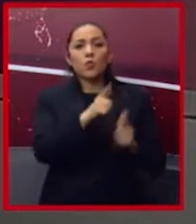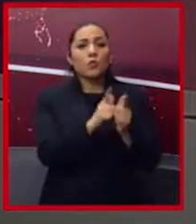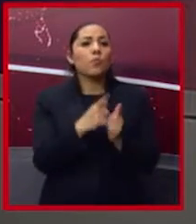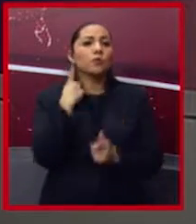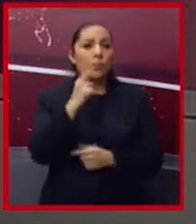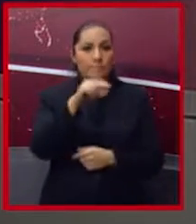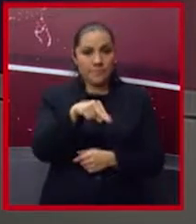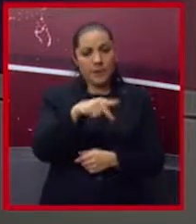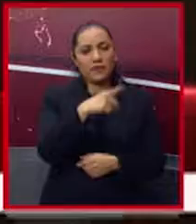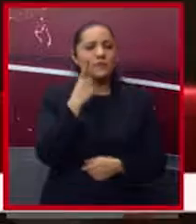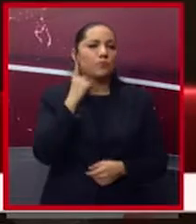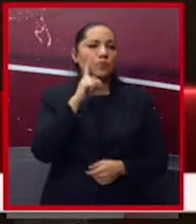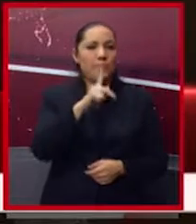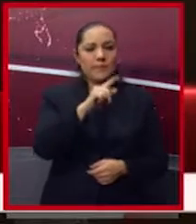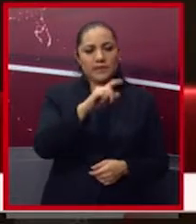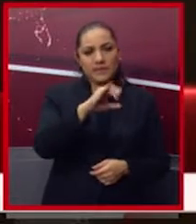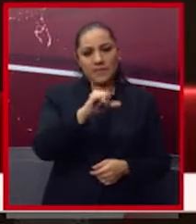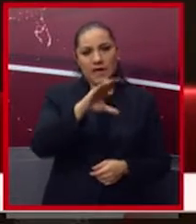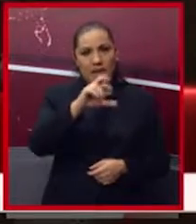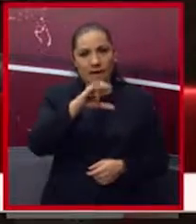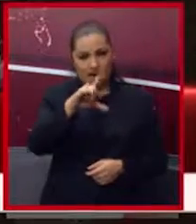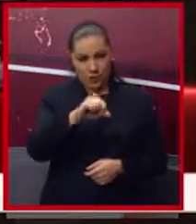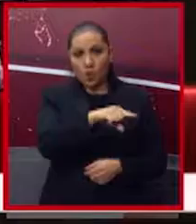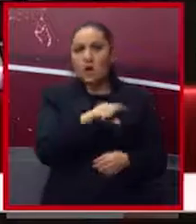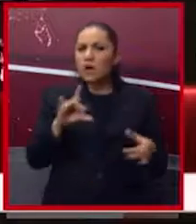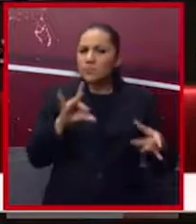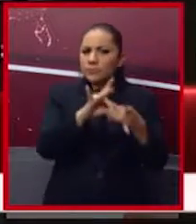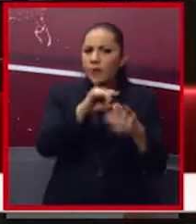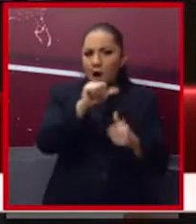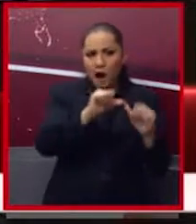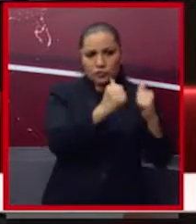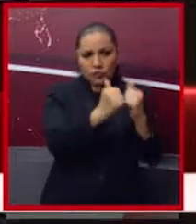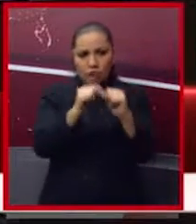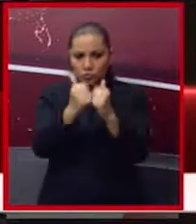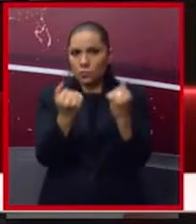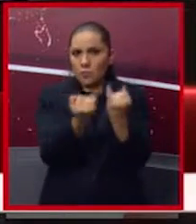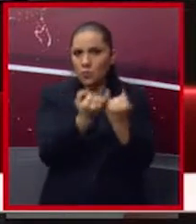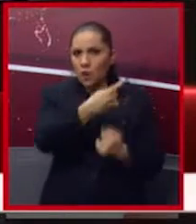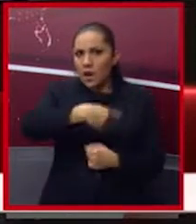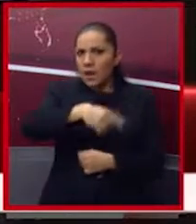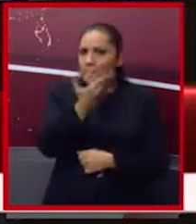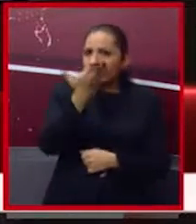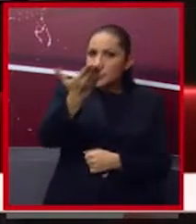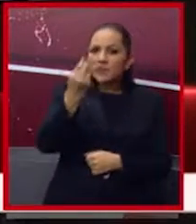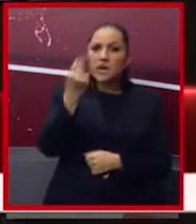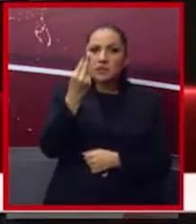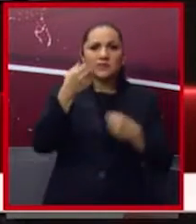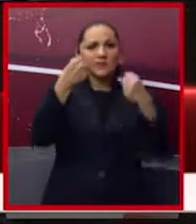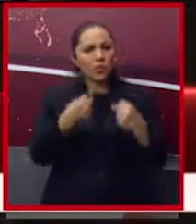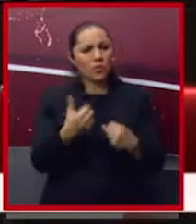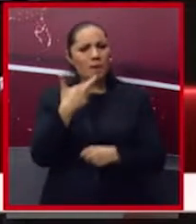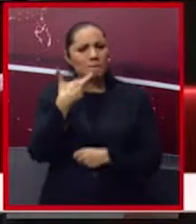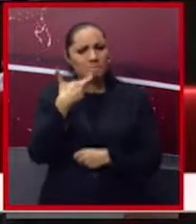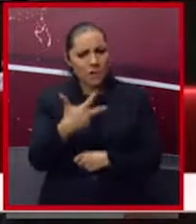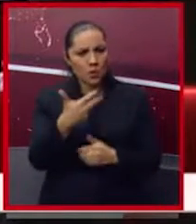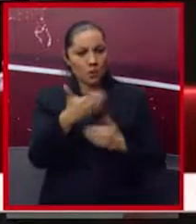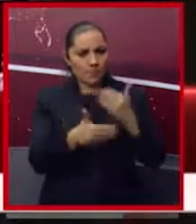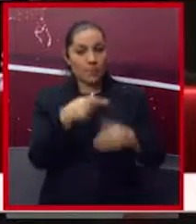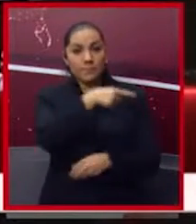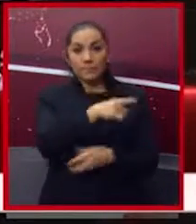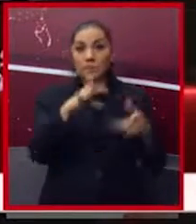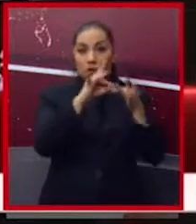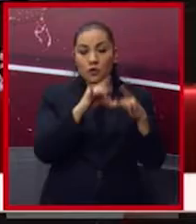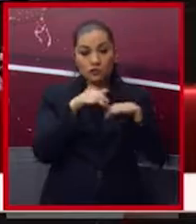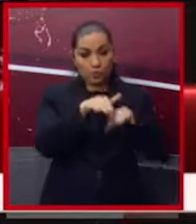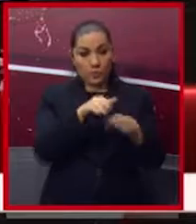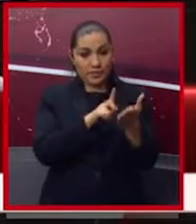se unió a la voz de las organizaciones civiles en la demanda de mejoras en las condiciones de seguridad. En particular, la legisladora insistió en atender los pendientes en materia de